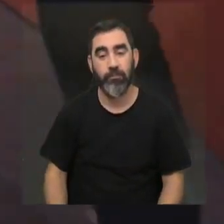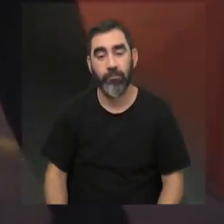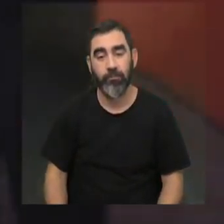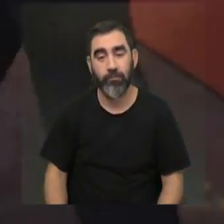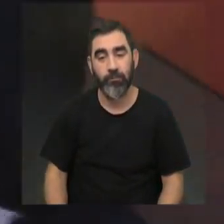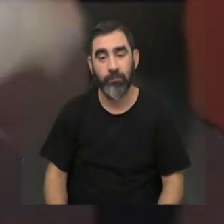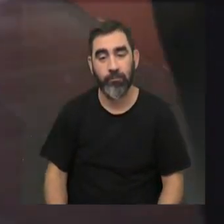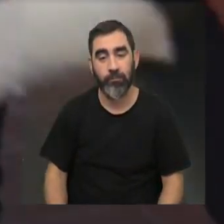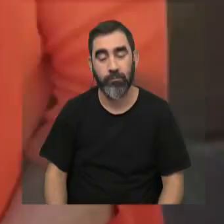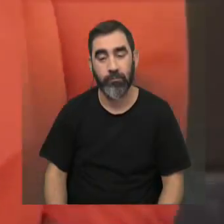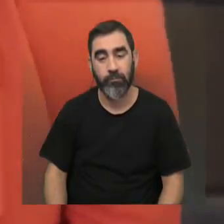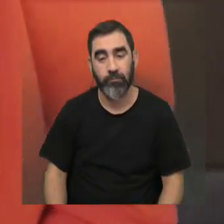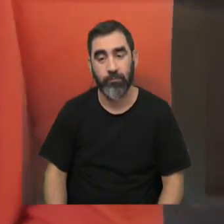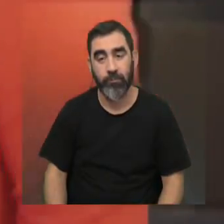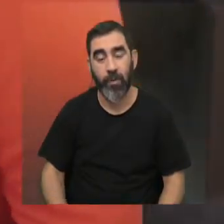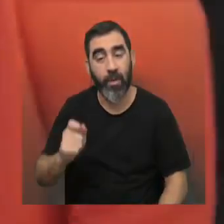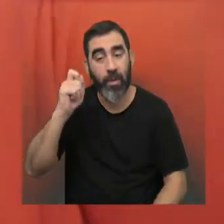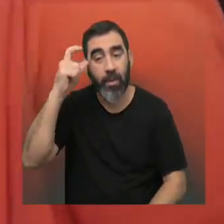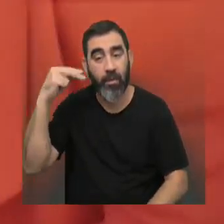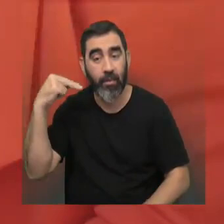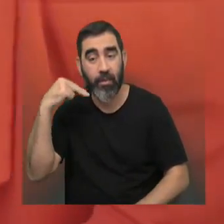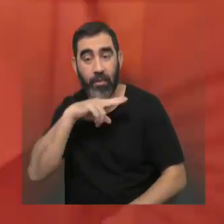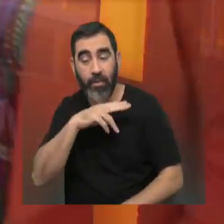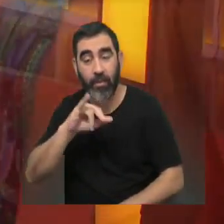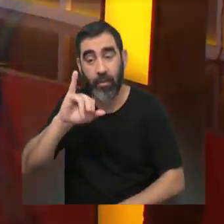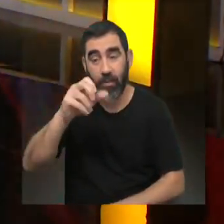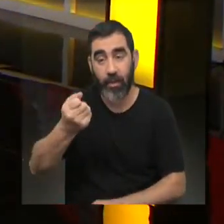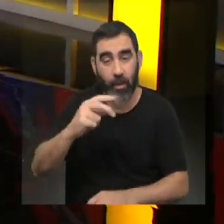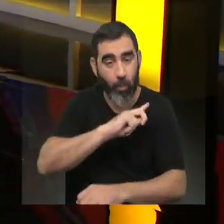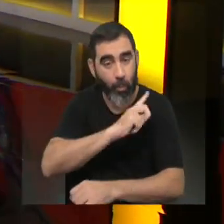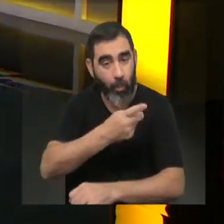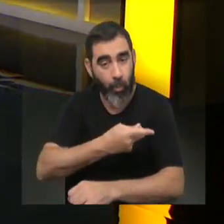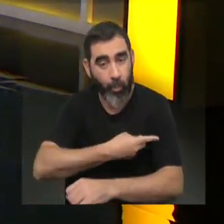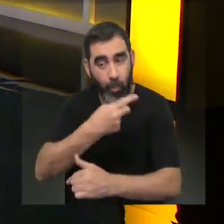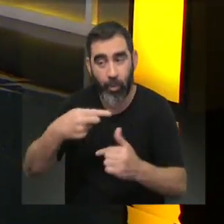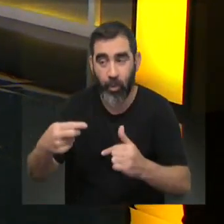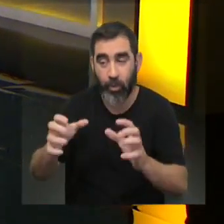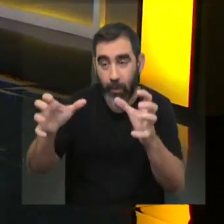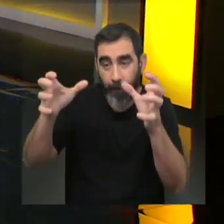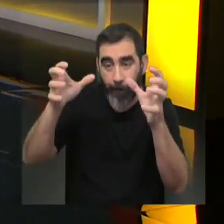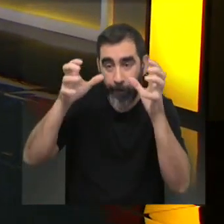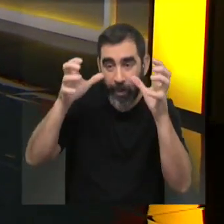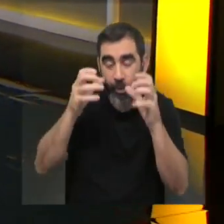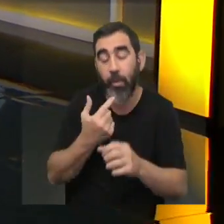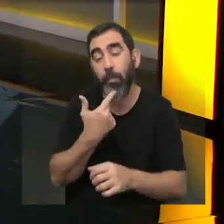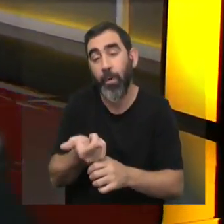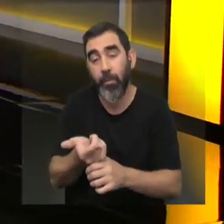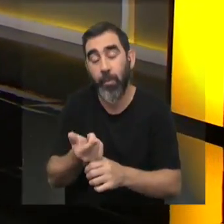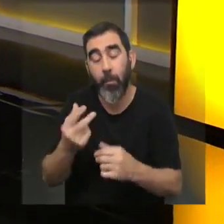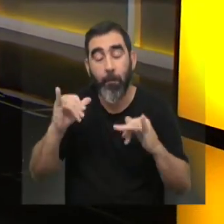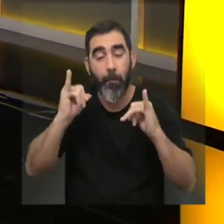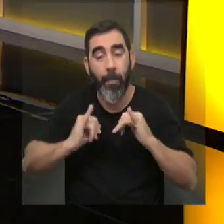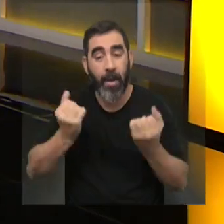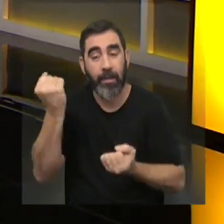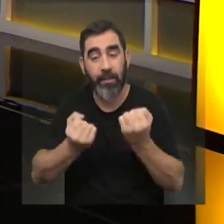Esto ha sido una Le buena estamos noticia dando a para la Sharon inteligencia Jones. artificial el poder para cosas que nos parecen riesgosas. Por ejemplo, pasear en un